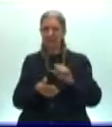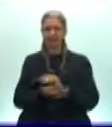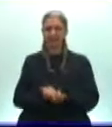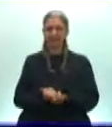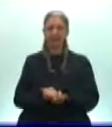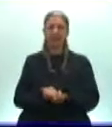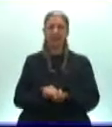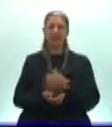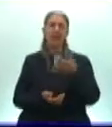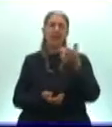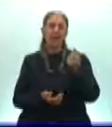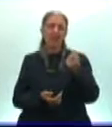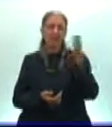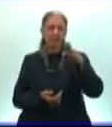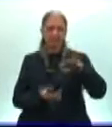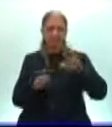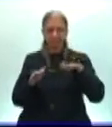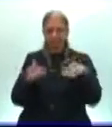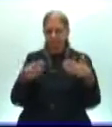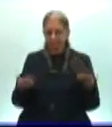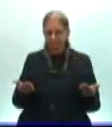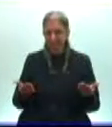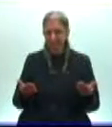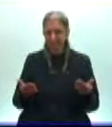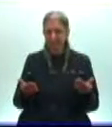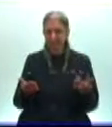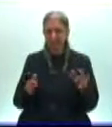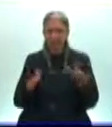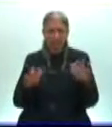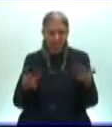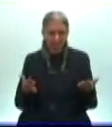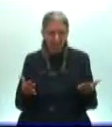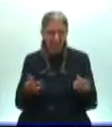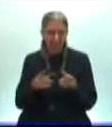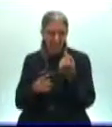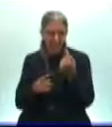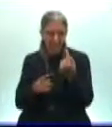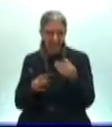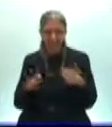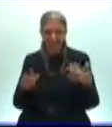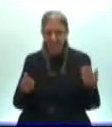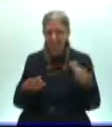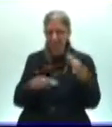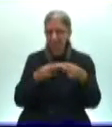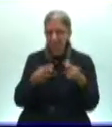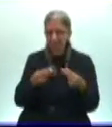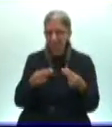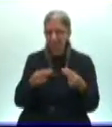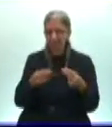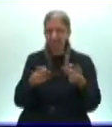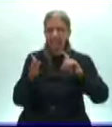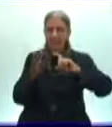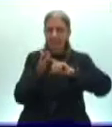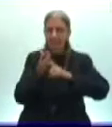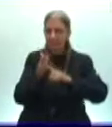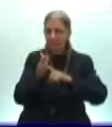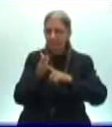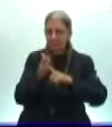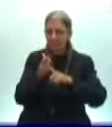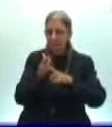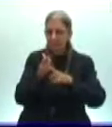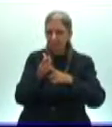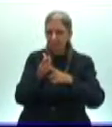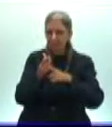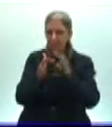inciso A aquí lo tenemos. Lo primero, efectivamente, sería efectuar la multiplicación que